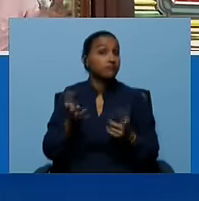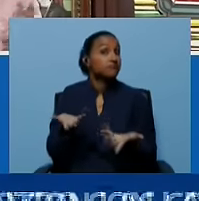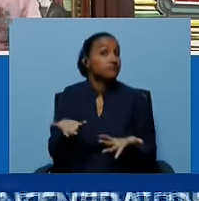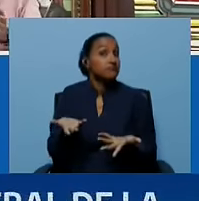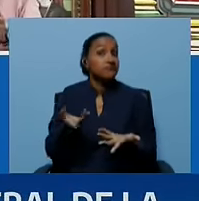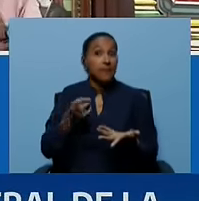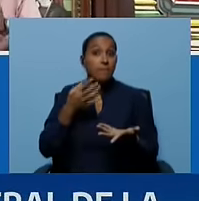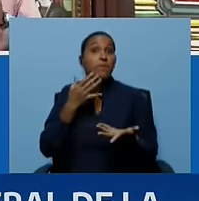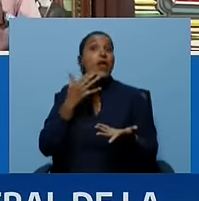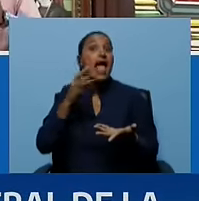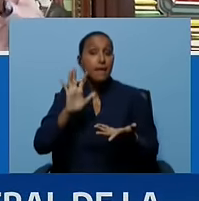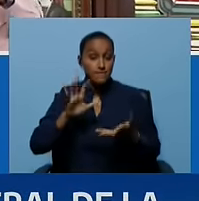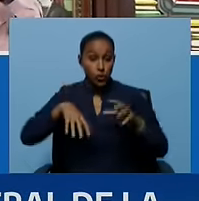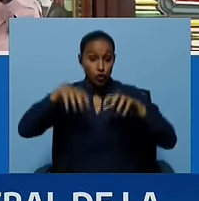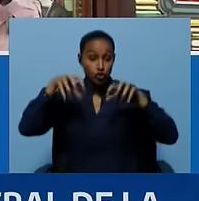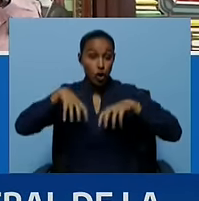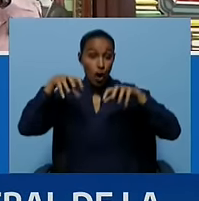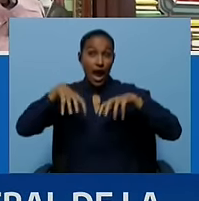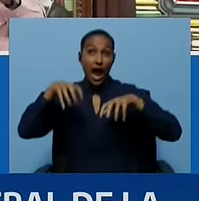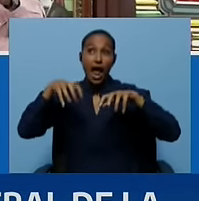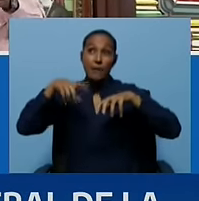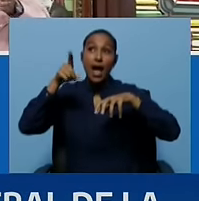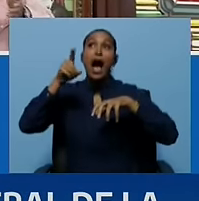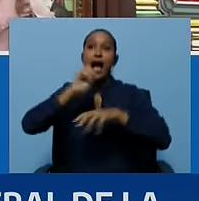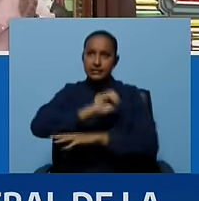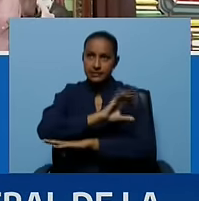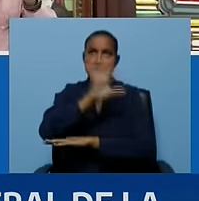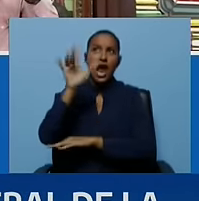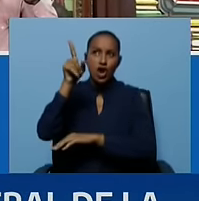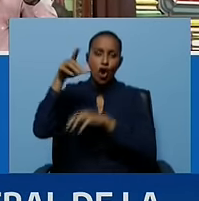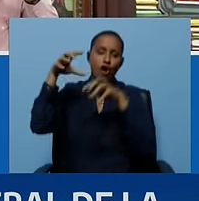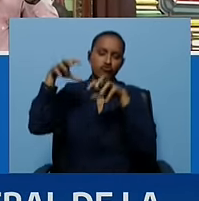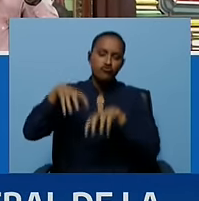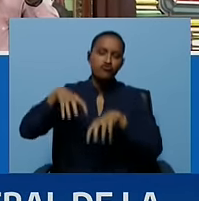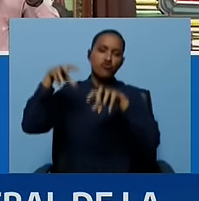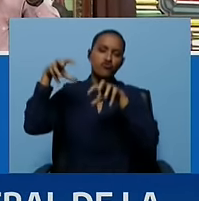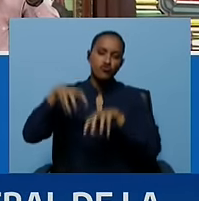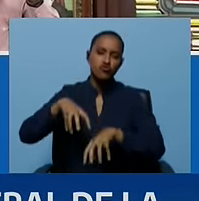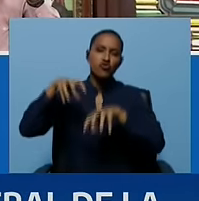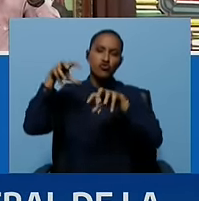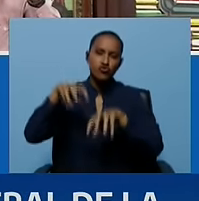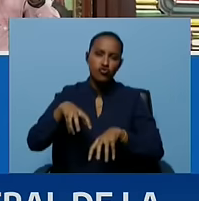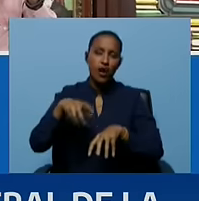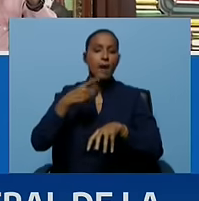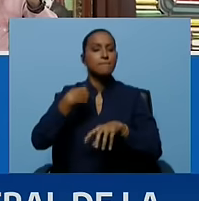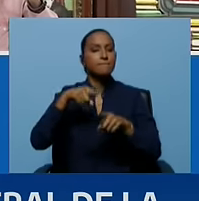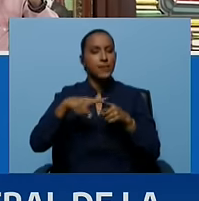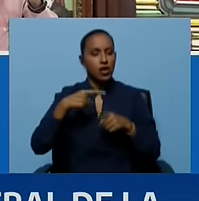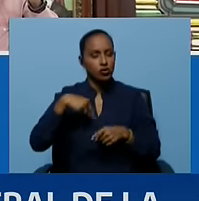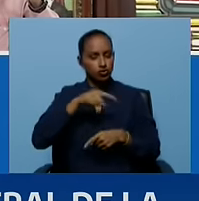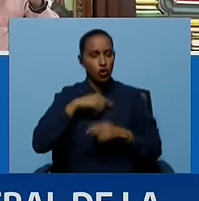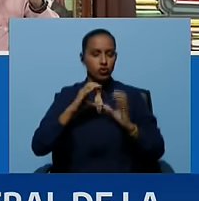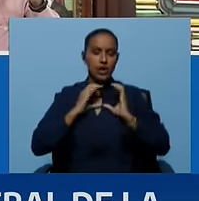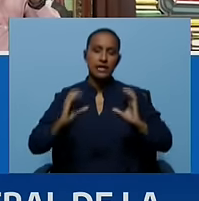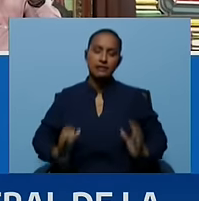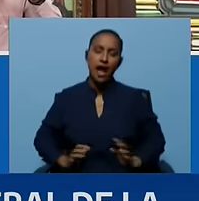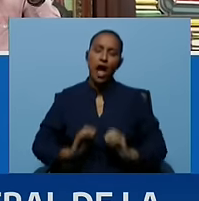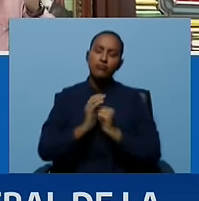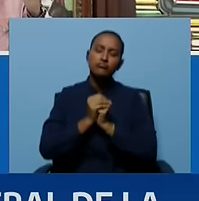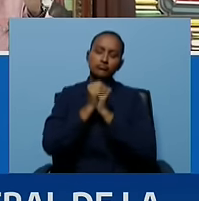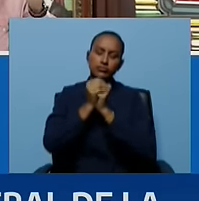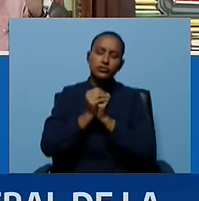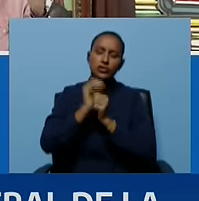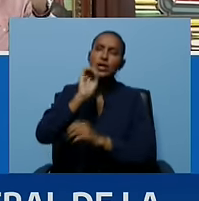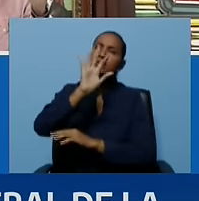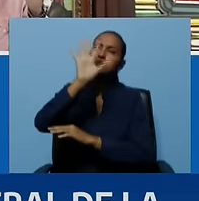Pero también vienen bendiciones. Nosotros los cristianos pedimos bendiciones del cielo. y llegan, pero